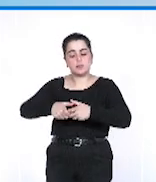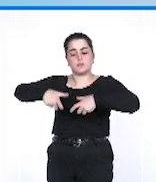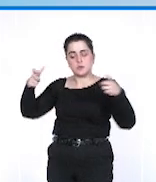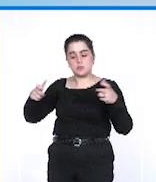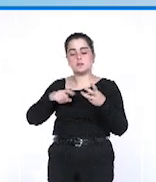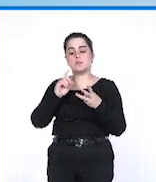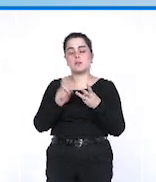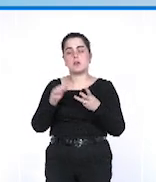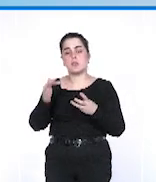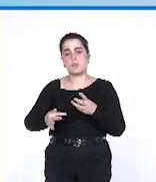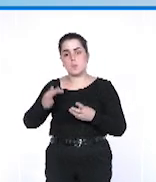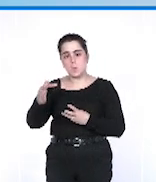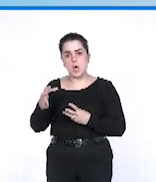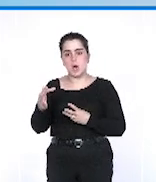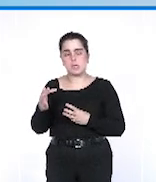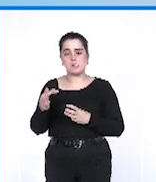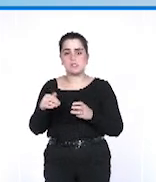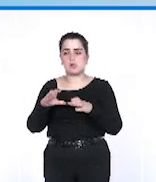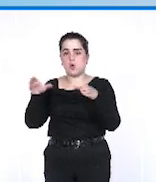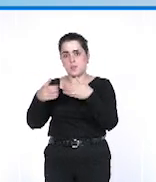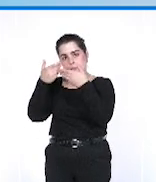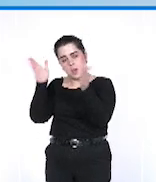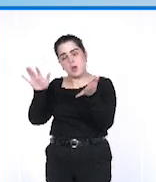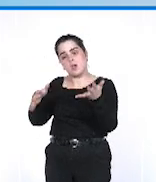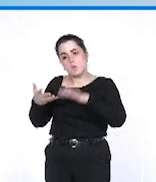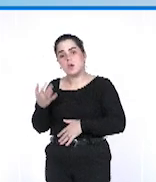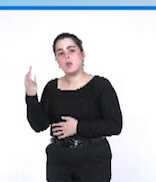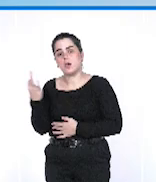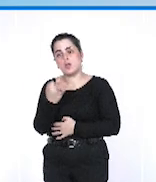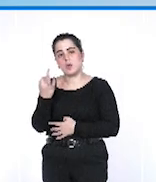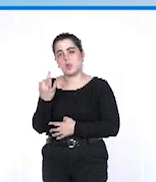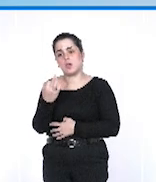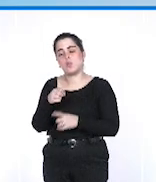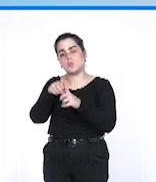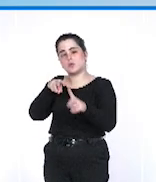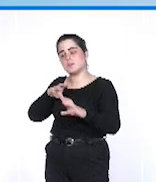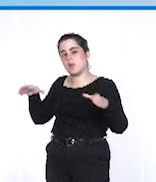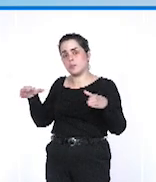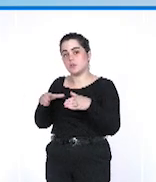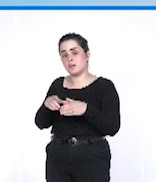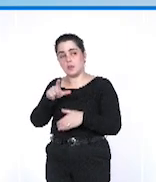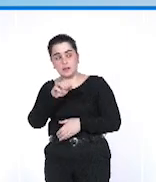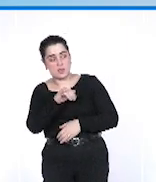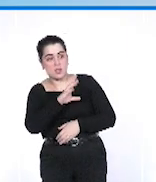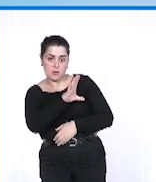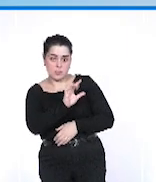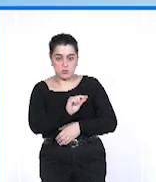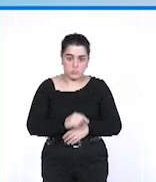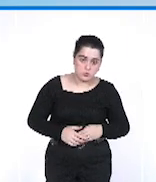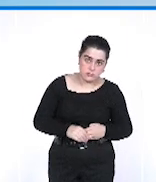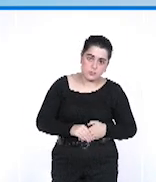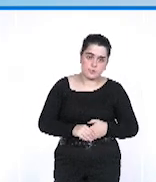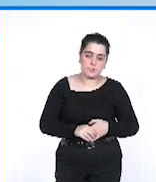también se han abierto a la comunidad implementando ese enfoque comunitario Leticia 5 minutos